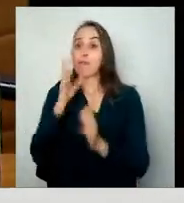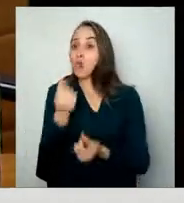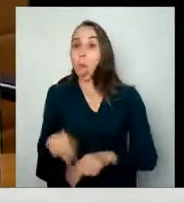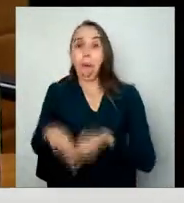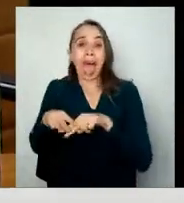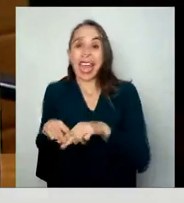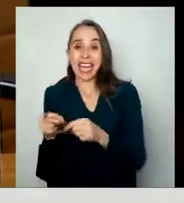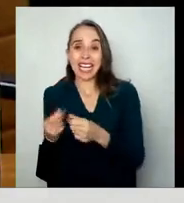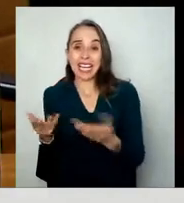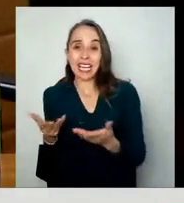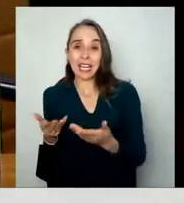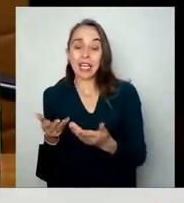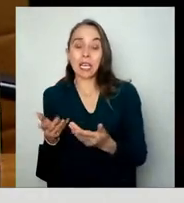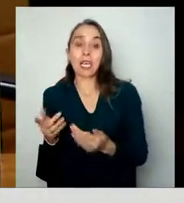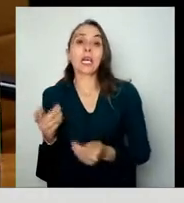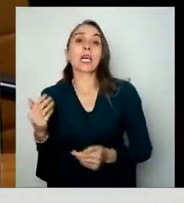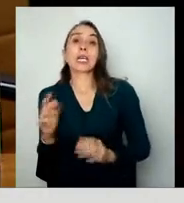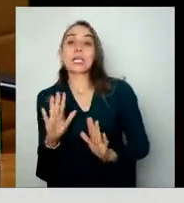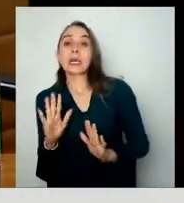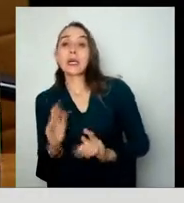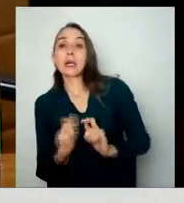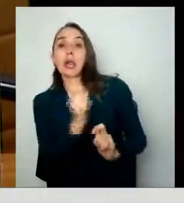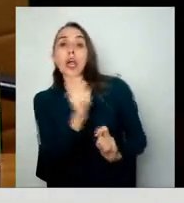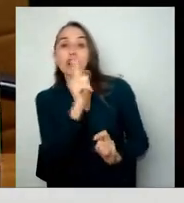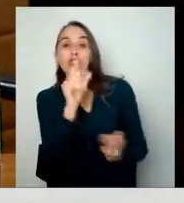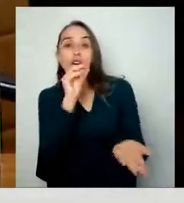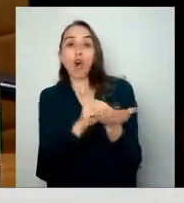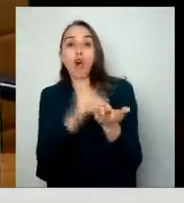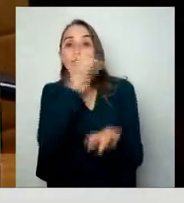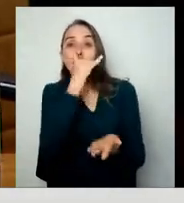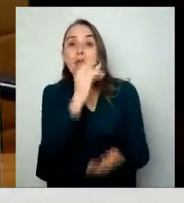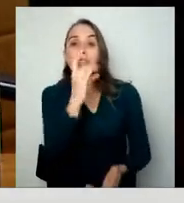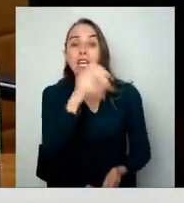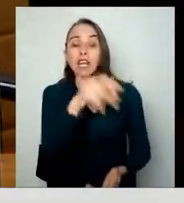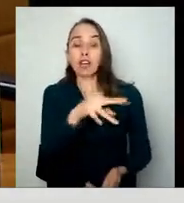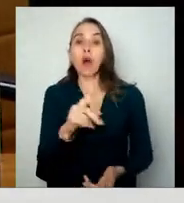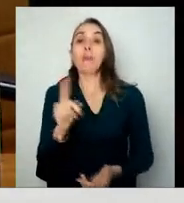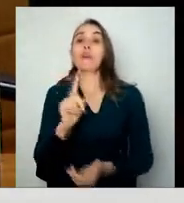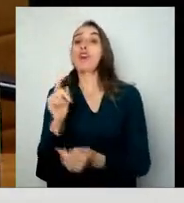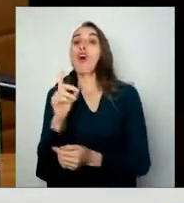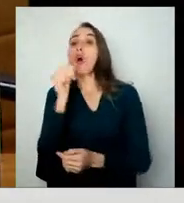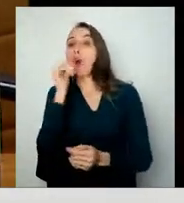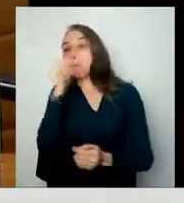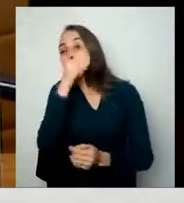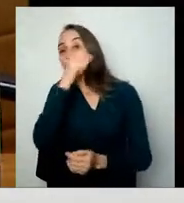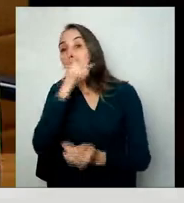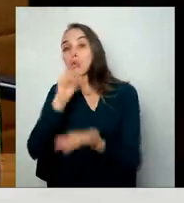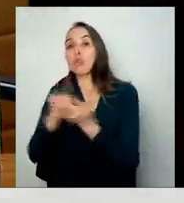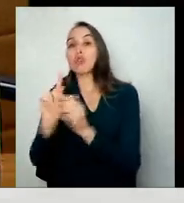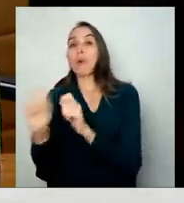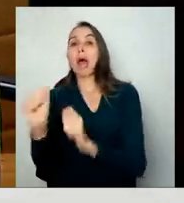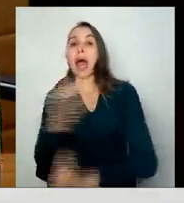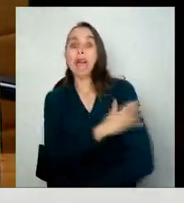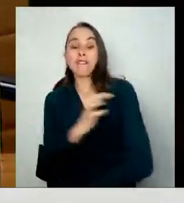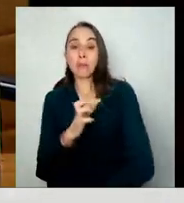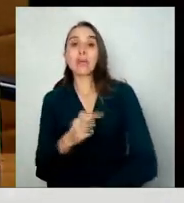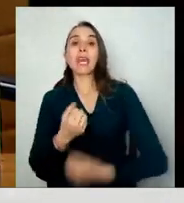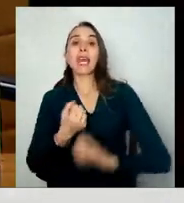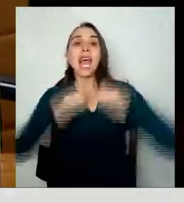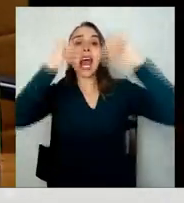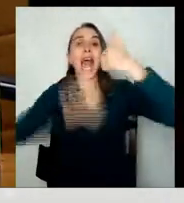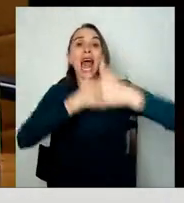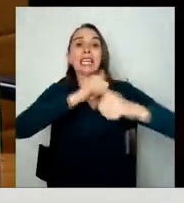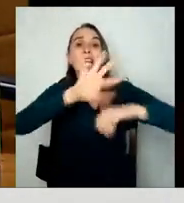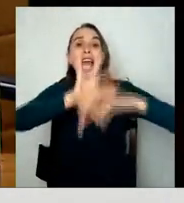de no estar en dicom no tener deudas previsionales va la licitaciones se las adjudican y a los dos meses están quebrando Luego esas